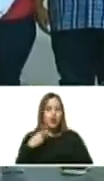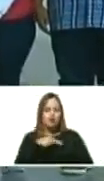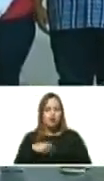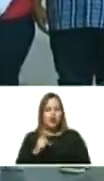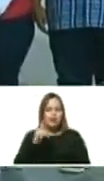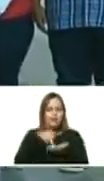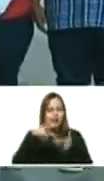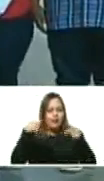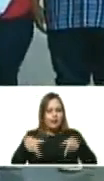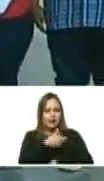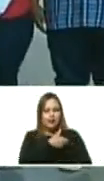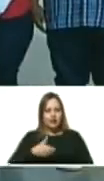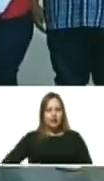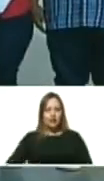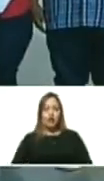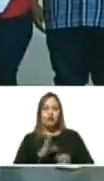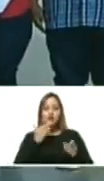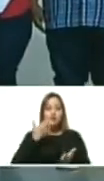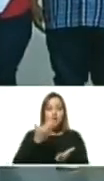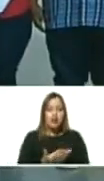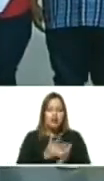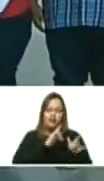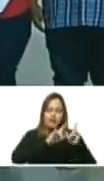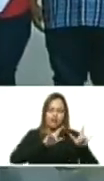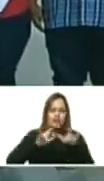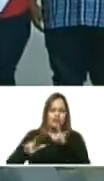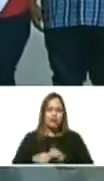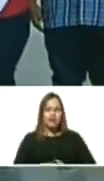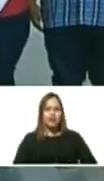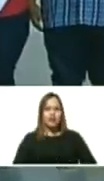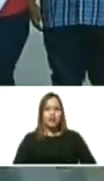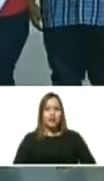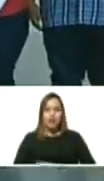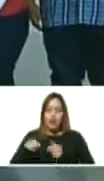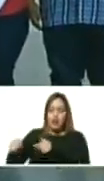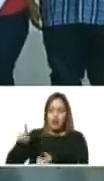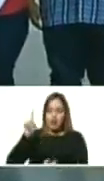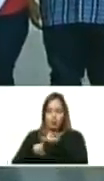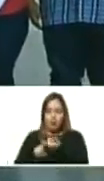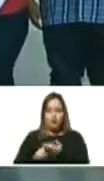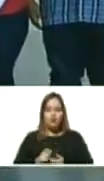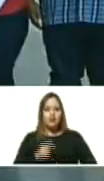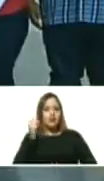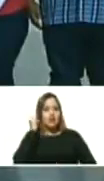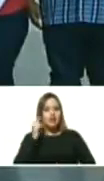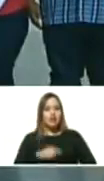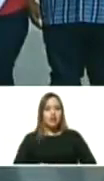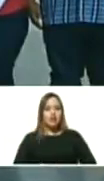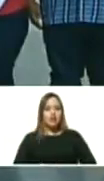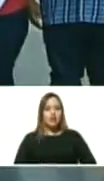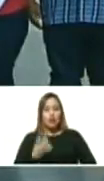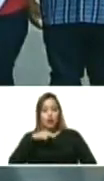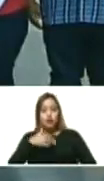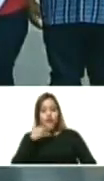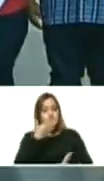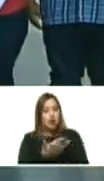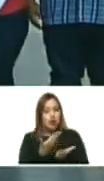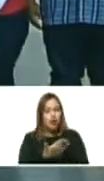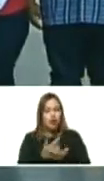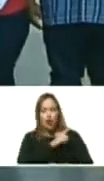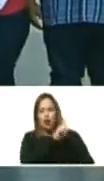mi presidente. Muchísimas gracias, los amamos. Aquí está mi esposa, Sandier Herrera. Estamos agradecidos